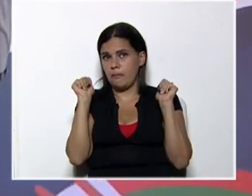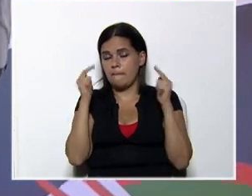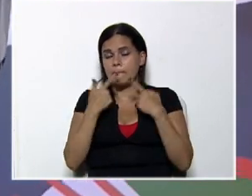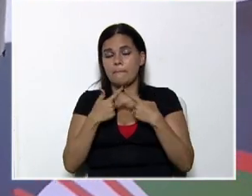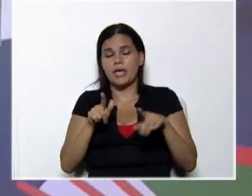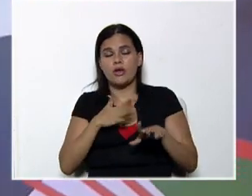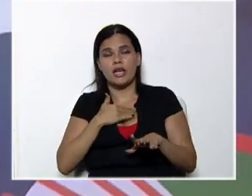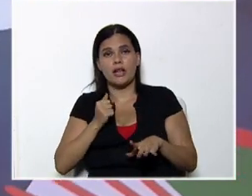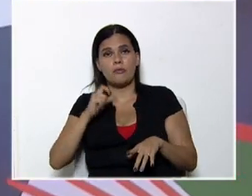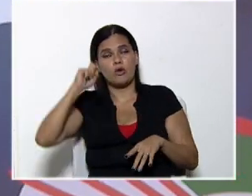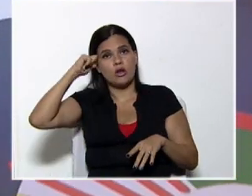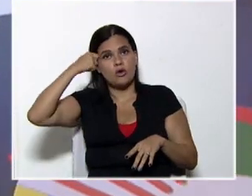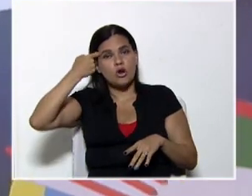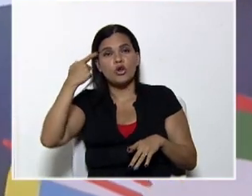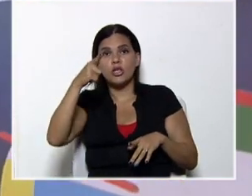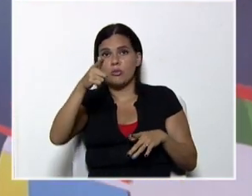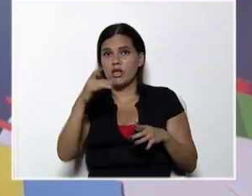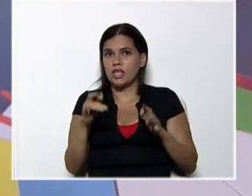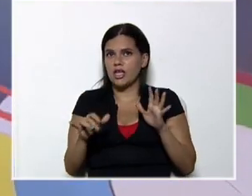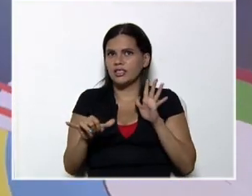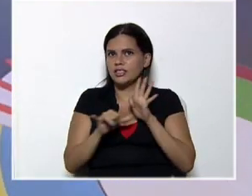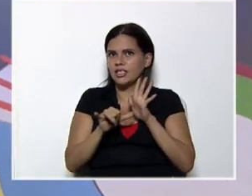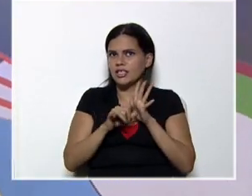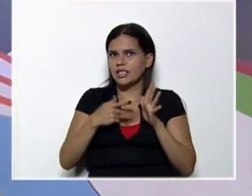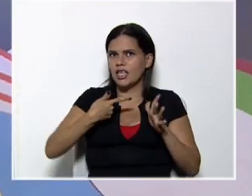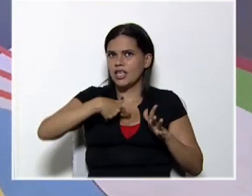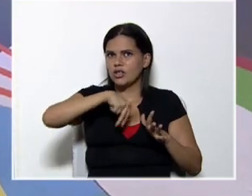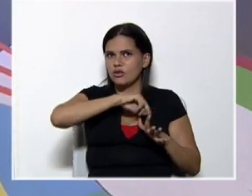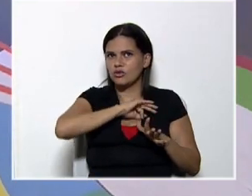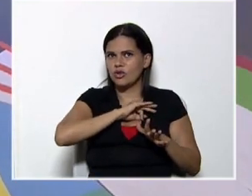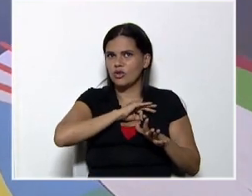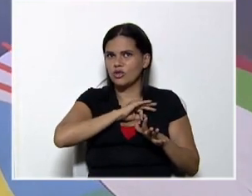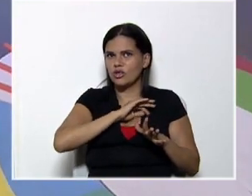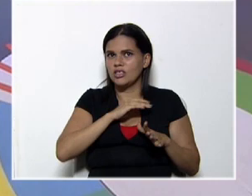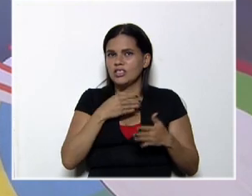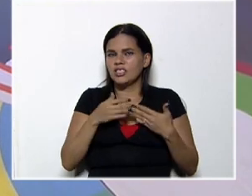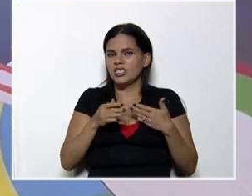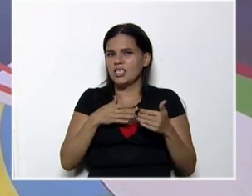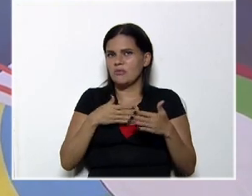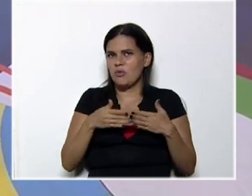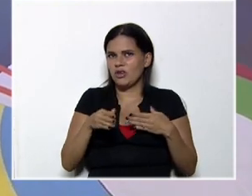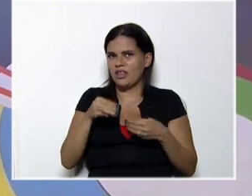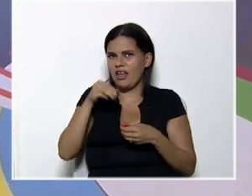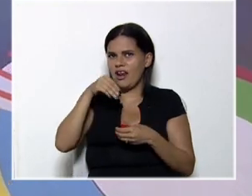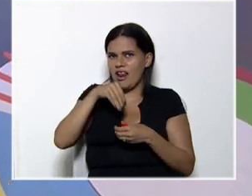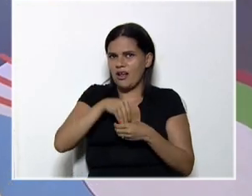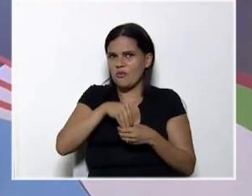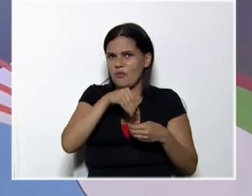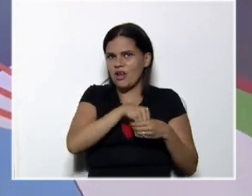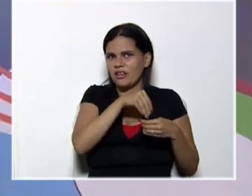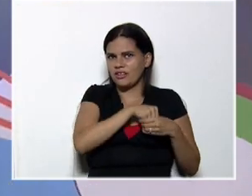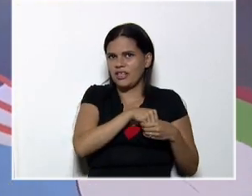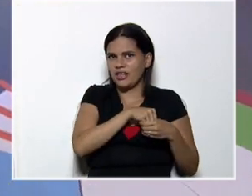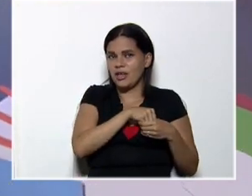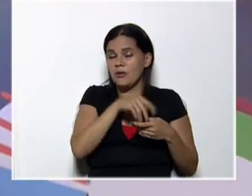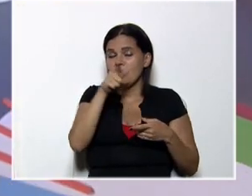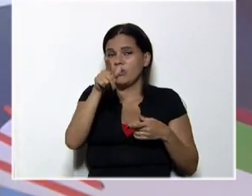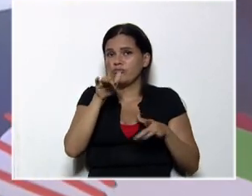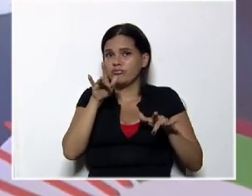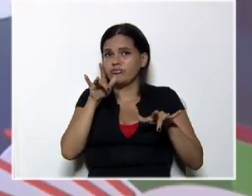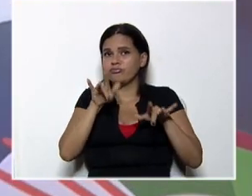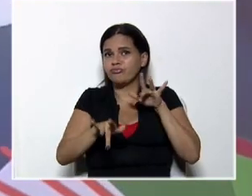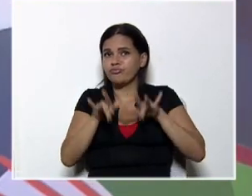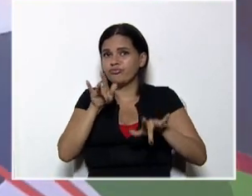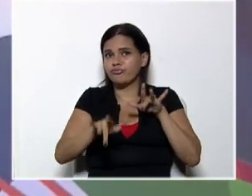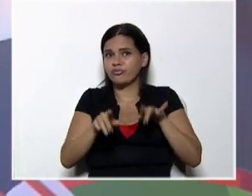pueden ingresar y estar cerquita de nosotros más allá de la cuarentena radical y voluntaria. Para eso pueden ingresar en la